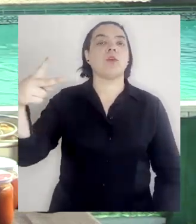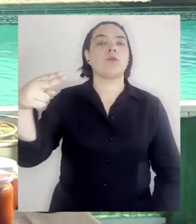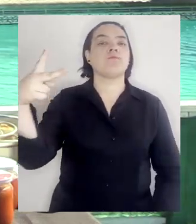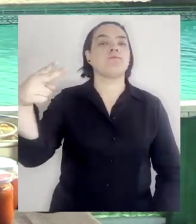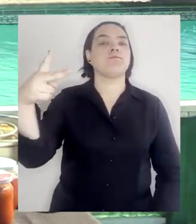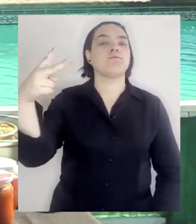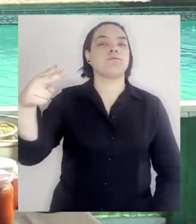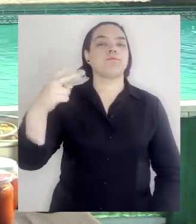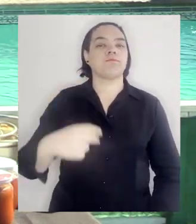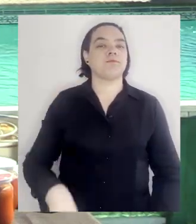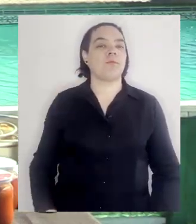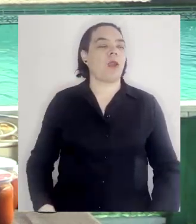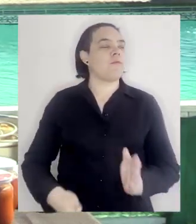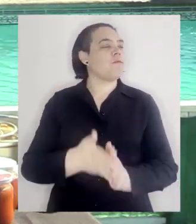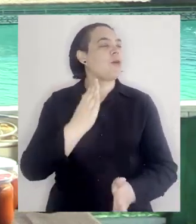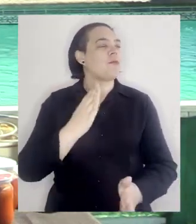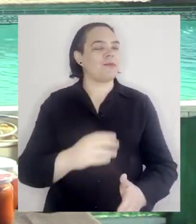sirve.